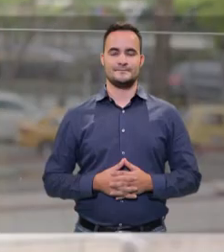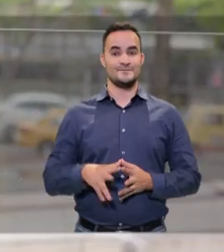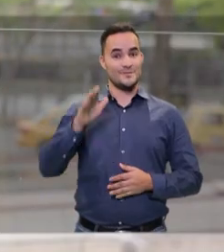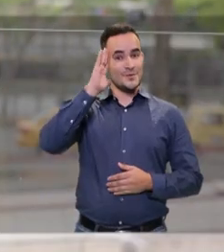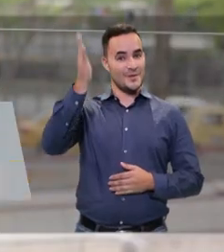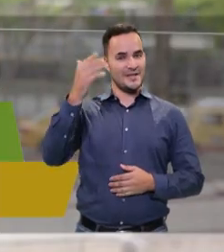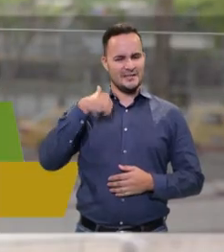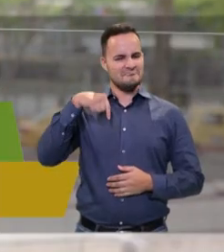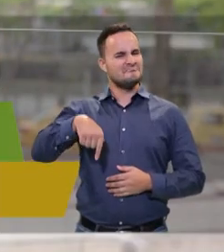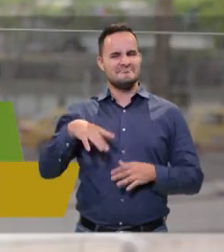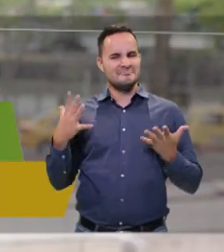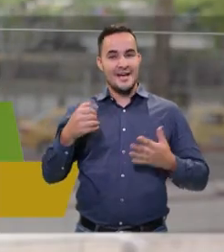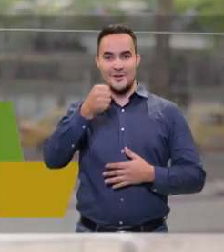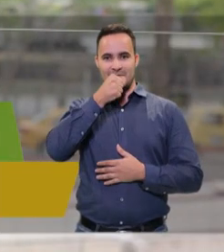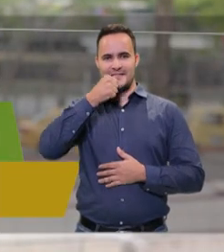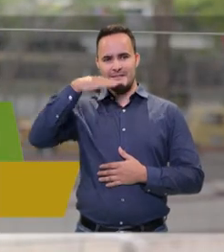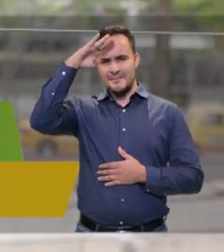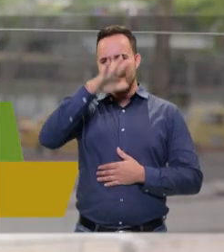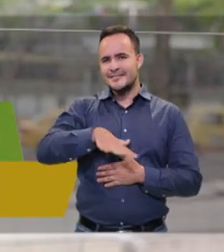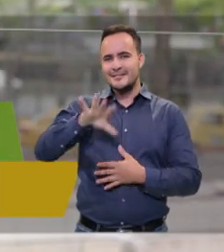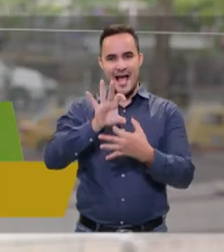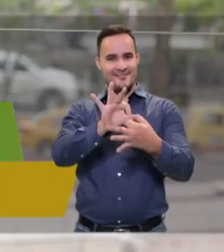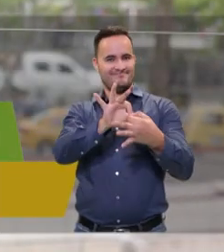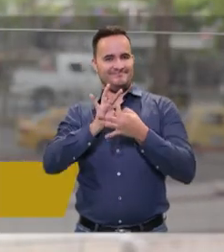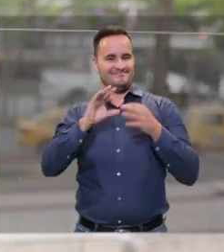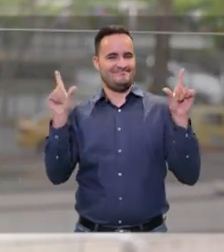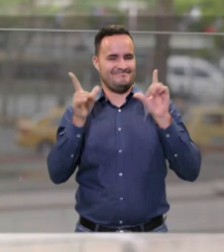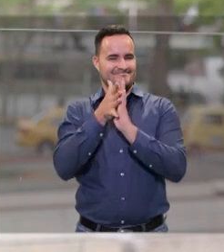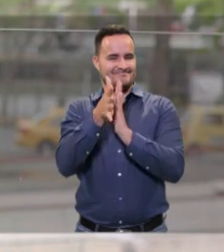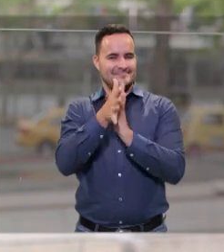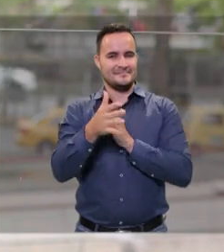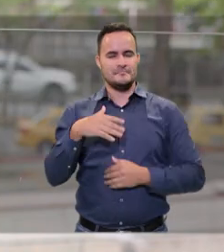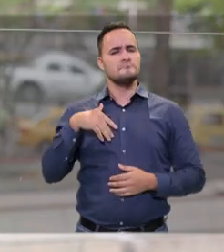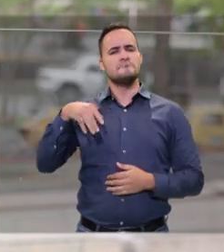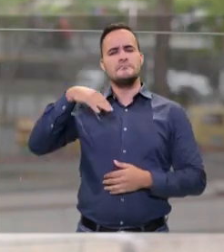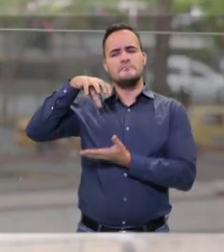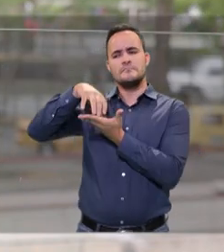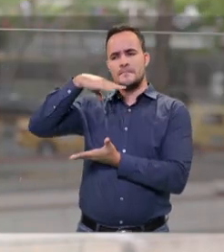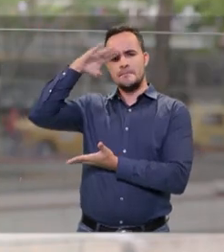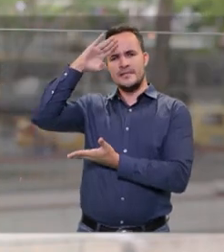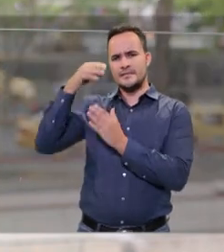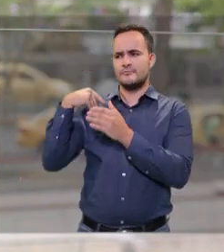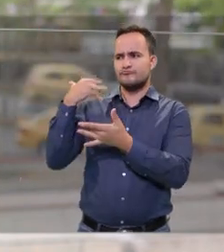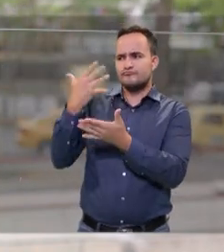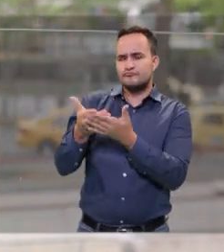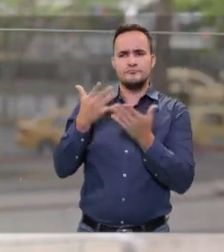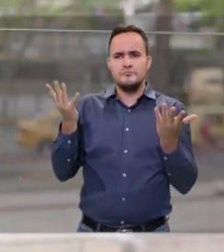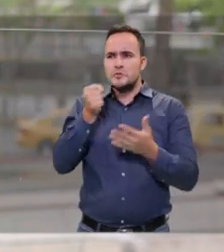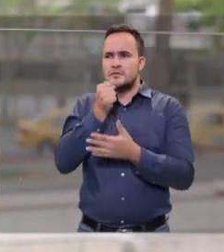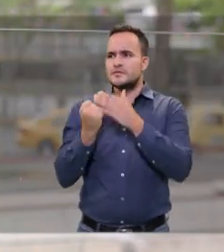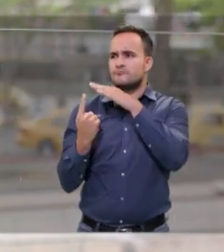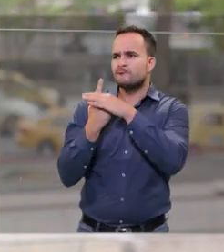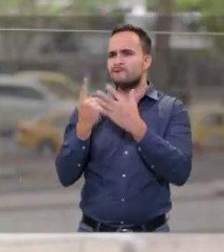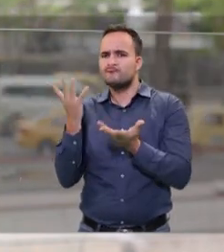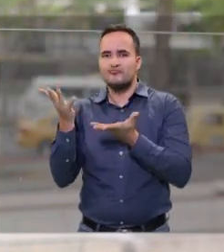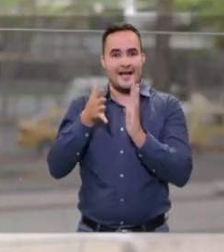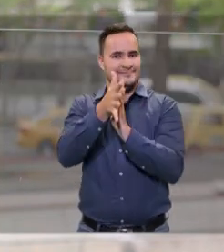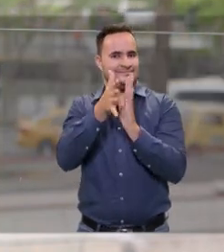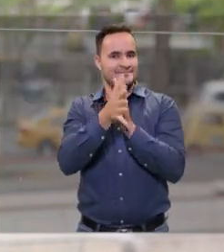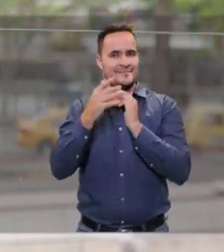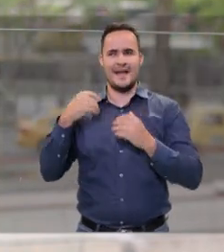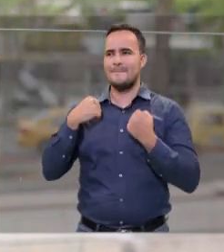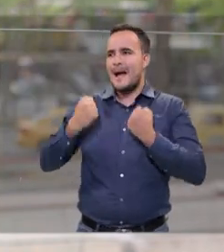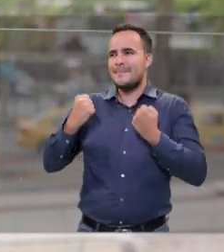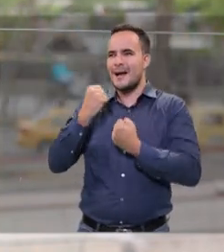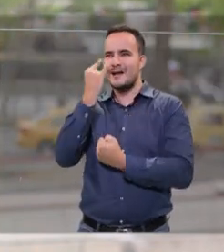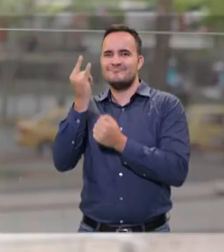Hola, esto es Medellín Conecta TV, el espacio de la Alcaldía de Medellín para que conozcas las últimas noticias de la ciudad y las historias que